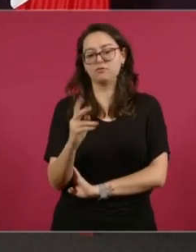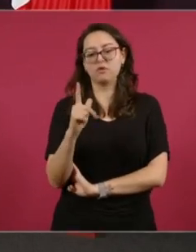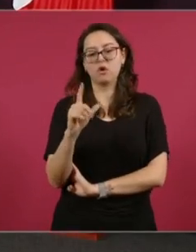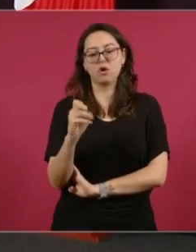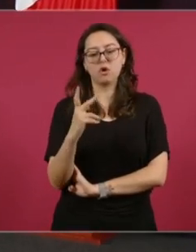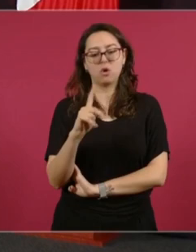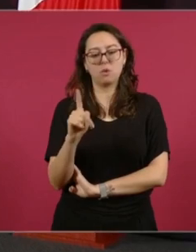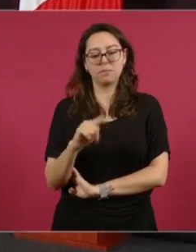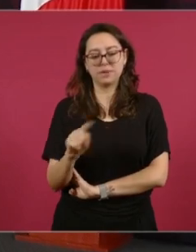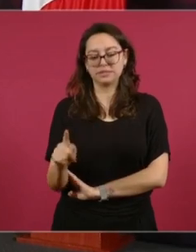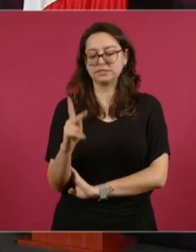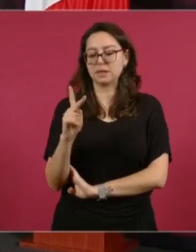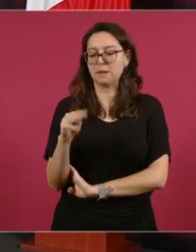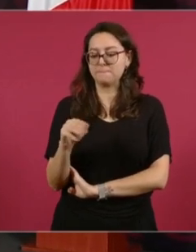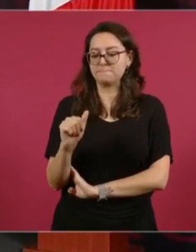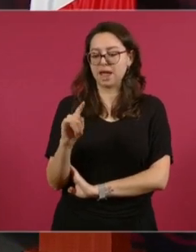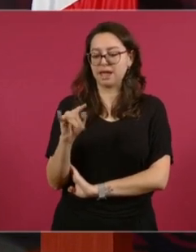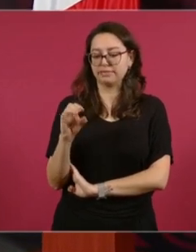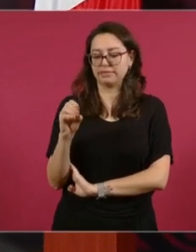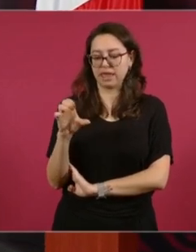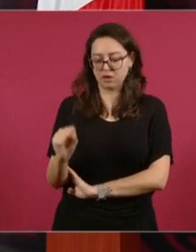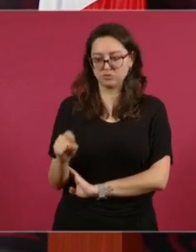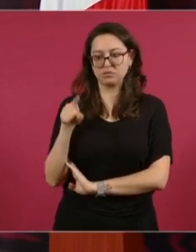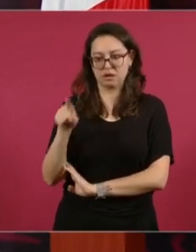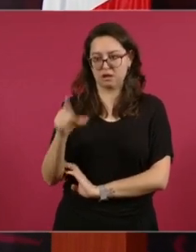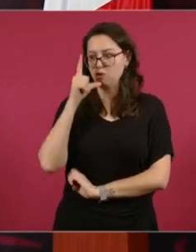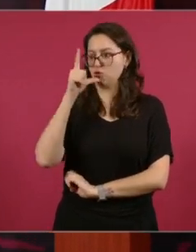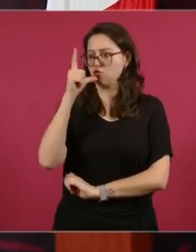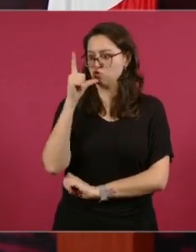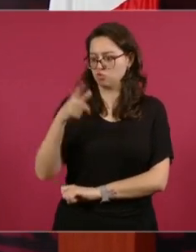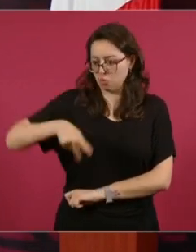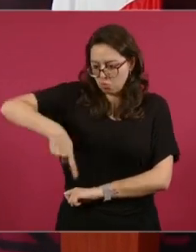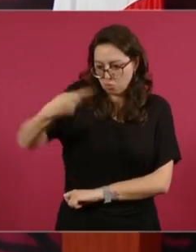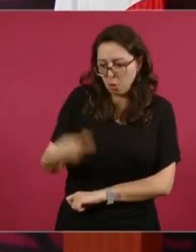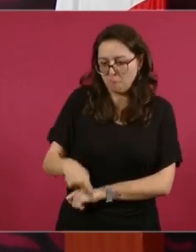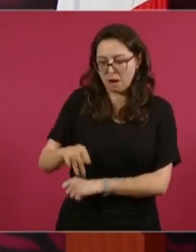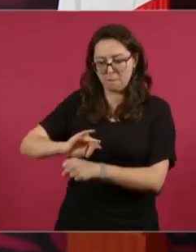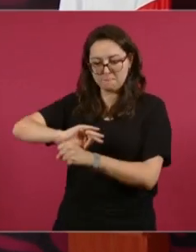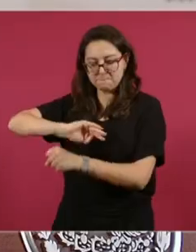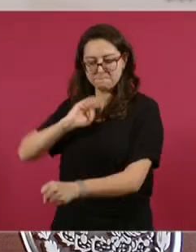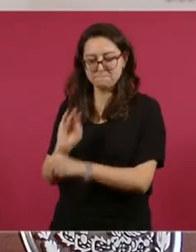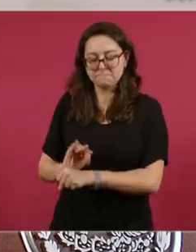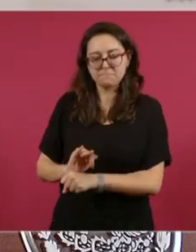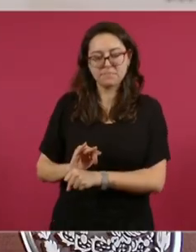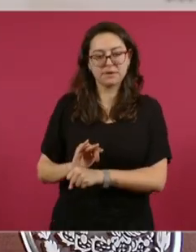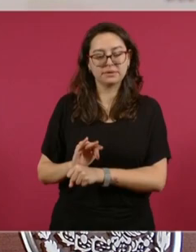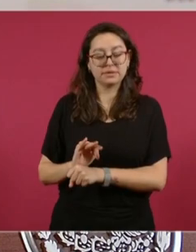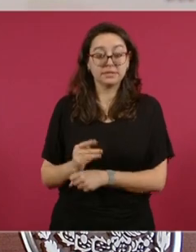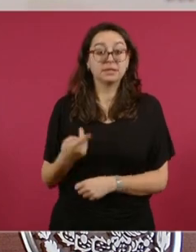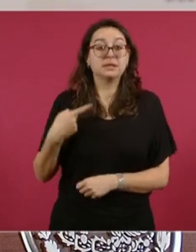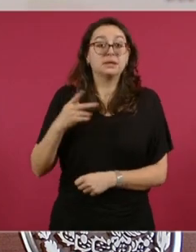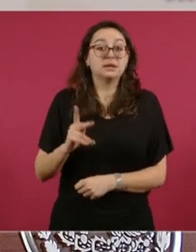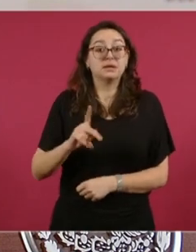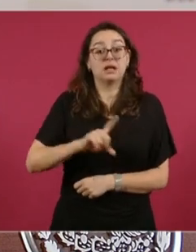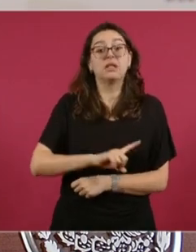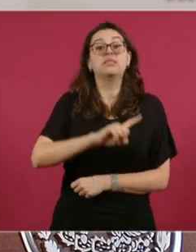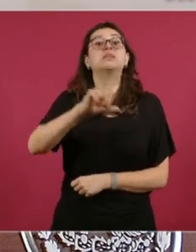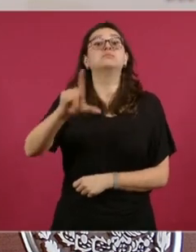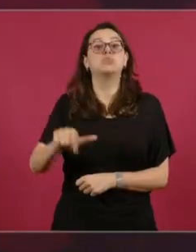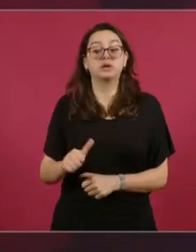1960. Sin embargo, por este afán de privatizarlo todo, de entregar bienes